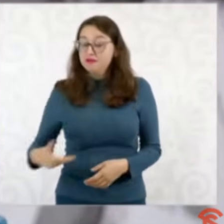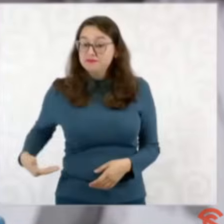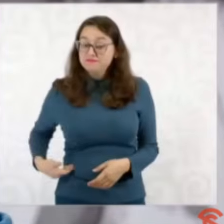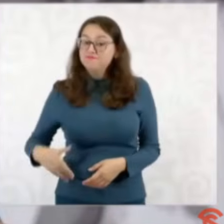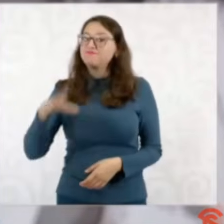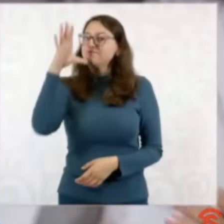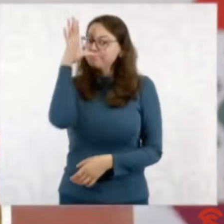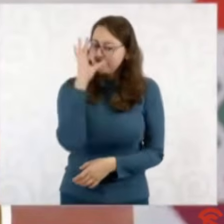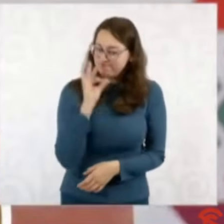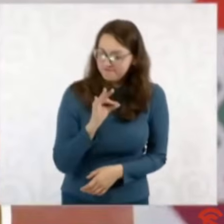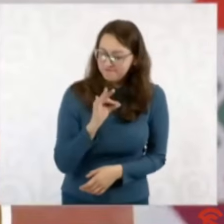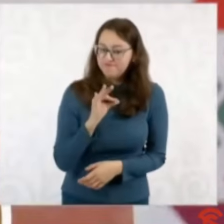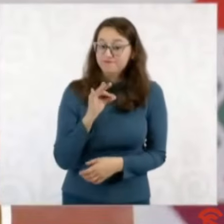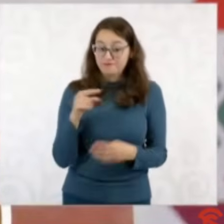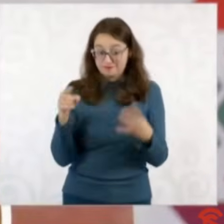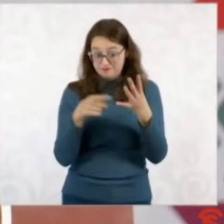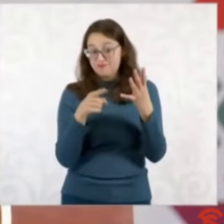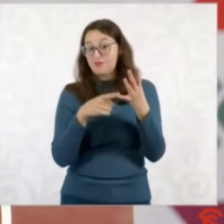Es el legado de Fox,